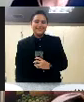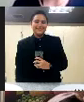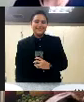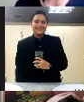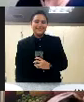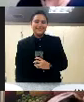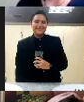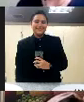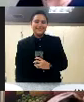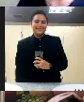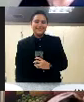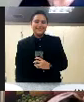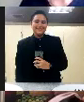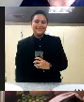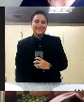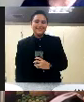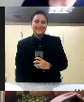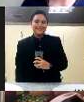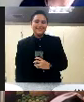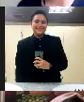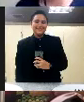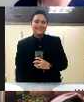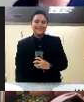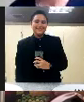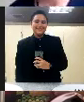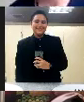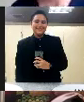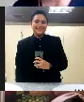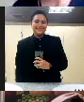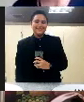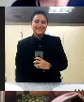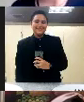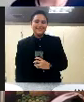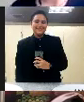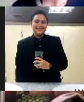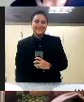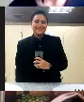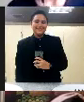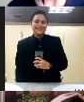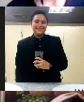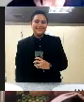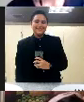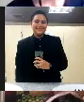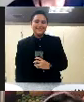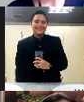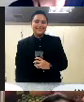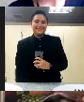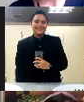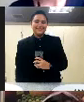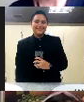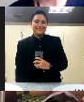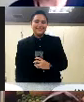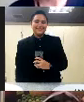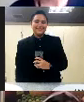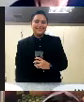ahora mismo su emprendimiento en operadora. Me entenderá cuando digo que tuve que aprender muchas cosas. También soy mamá de